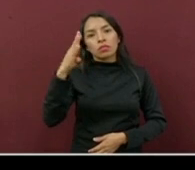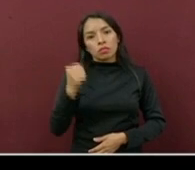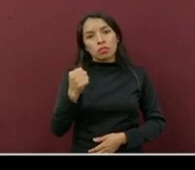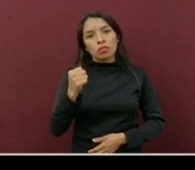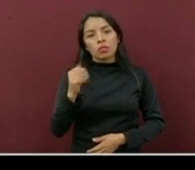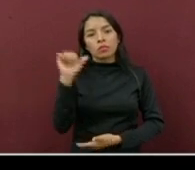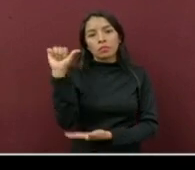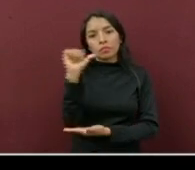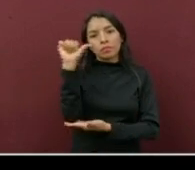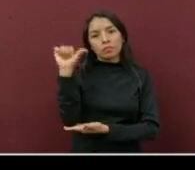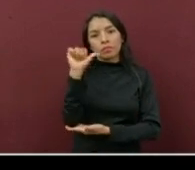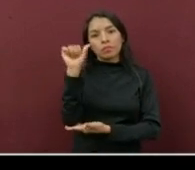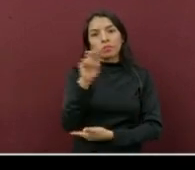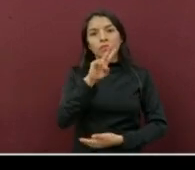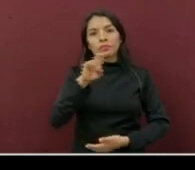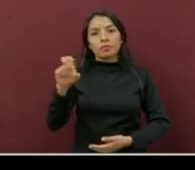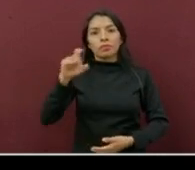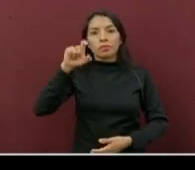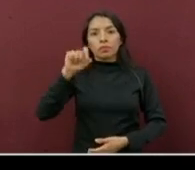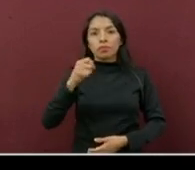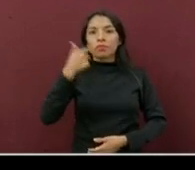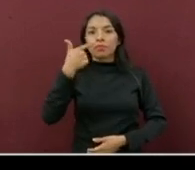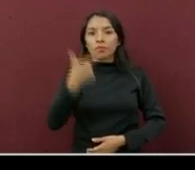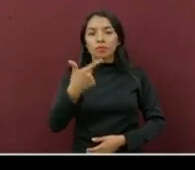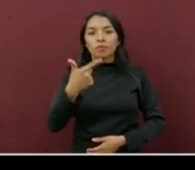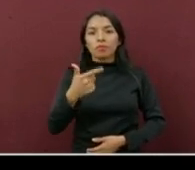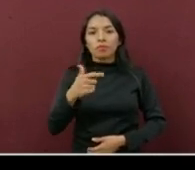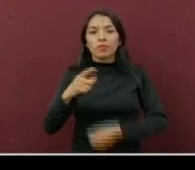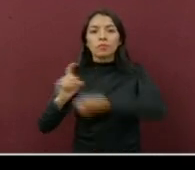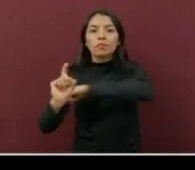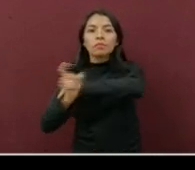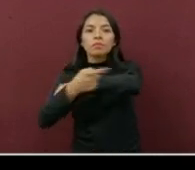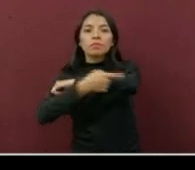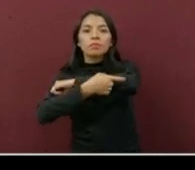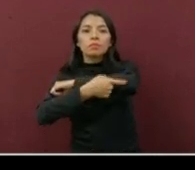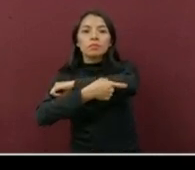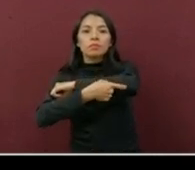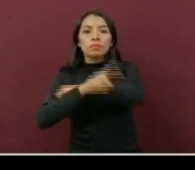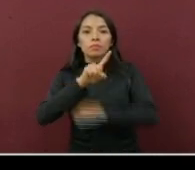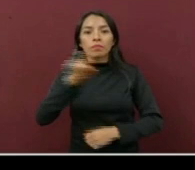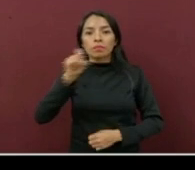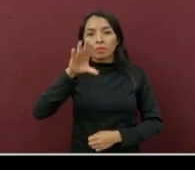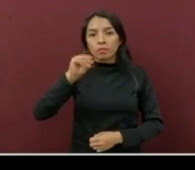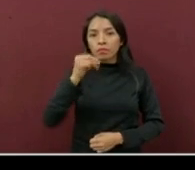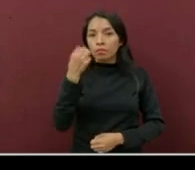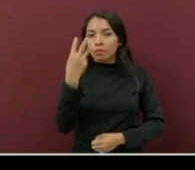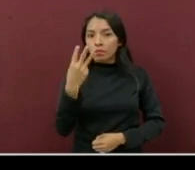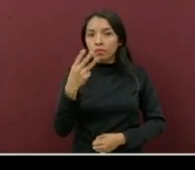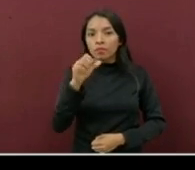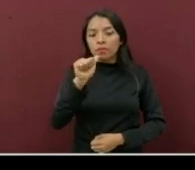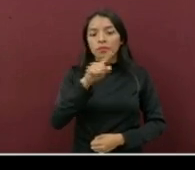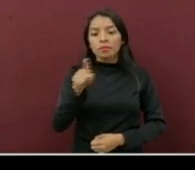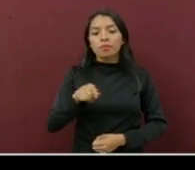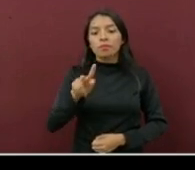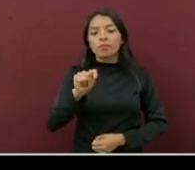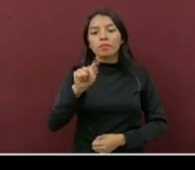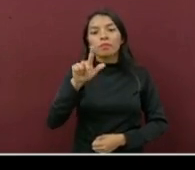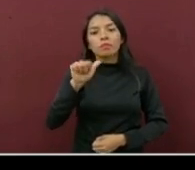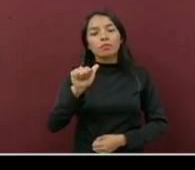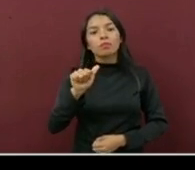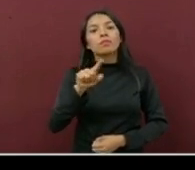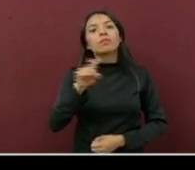acayucan 227 carlos a carrillo 193 josé azueta